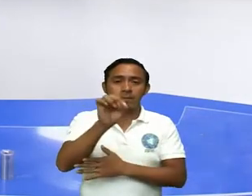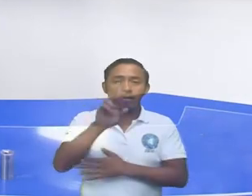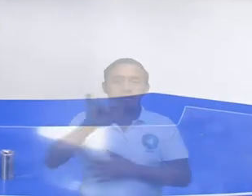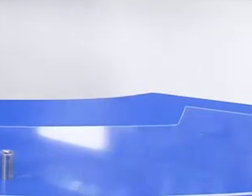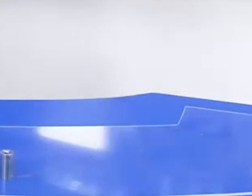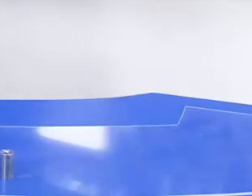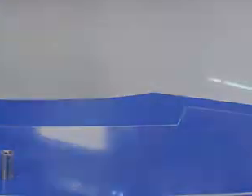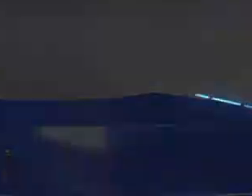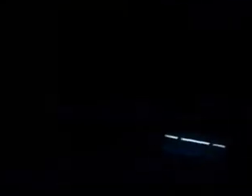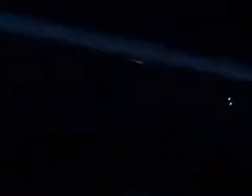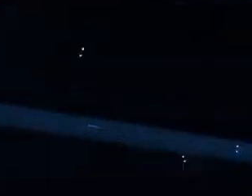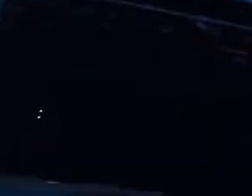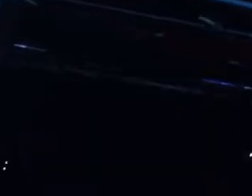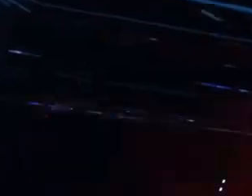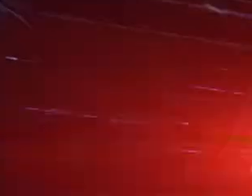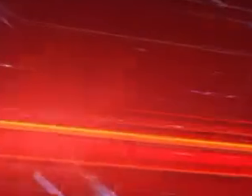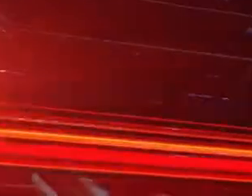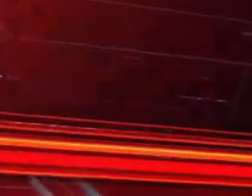viral.